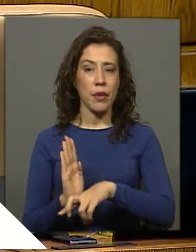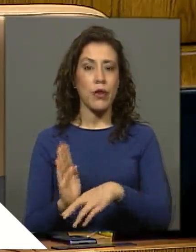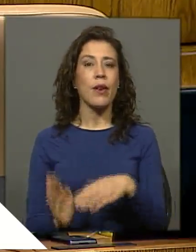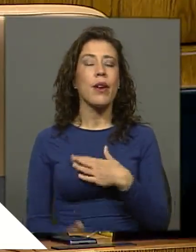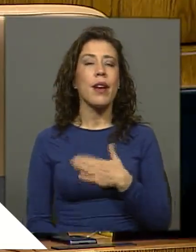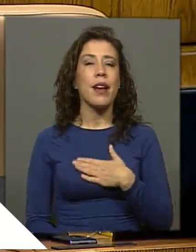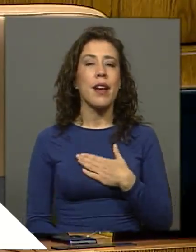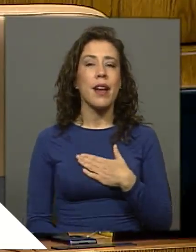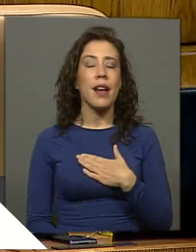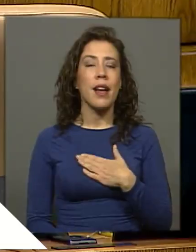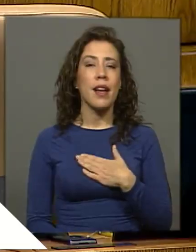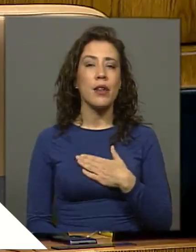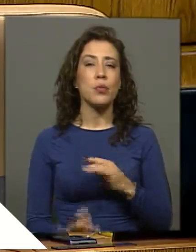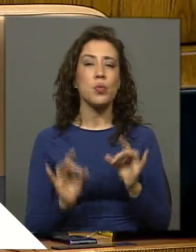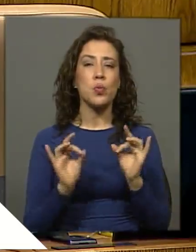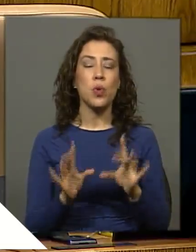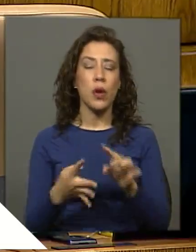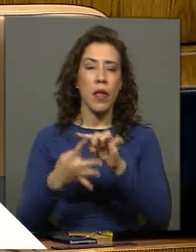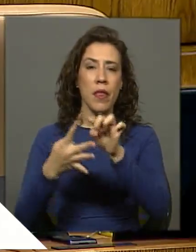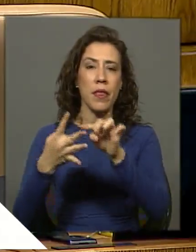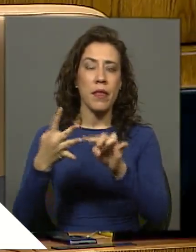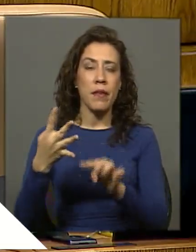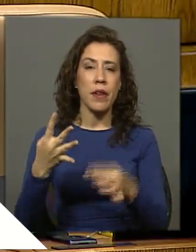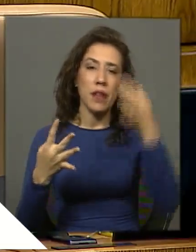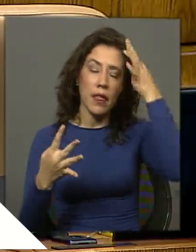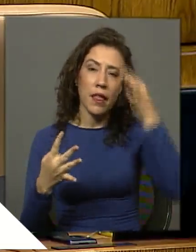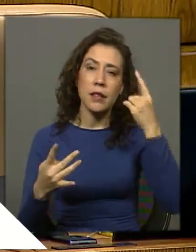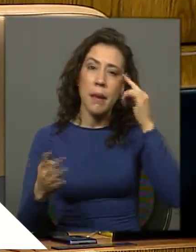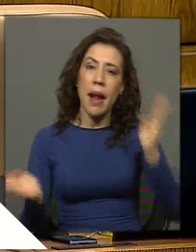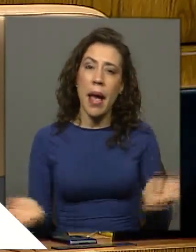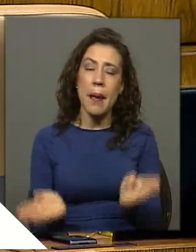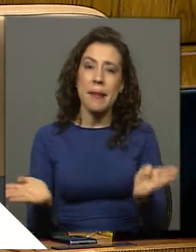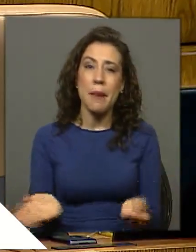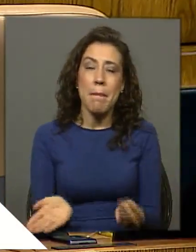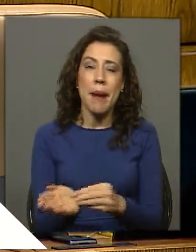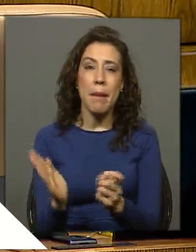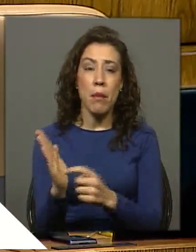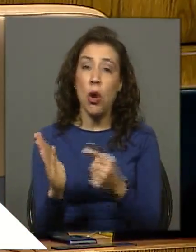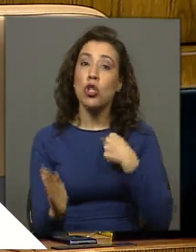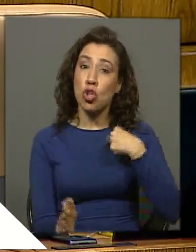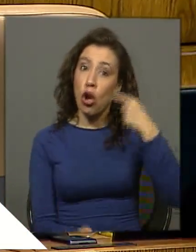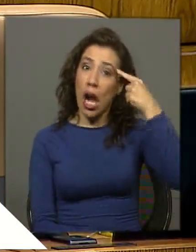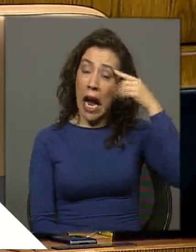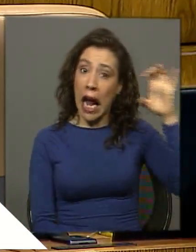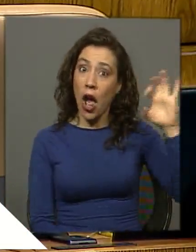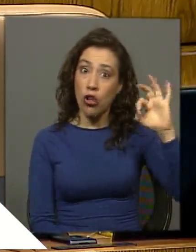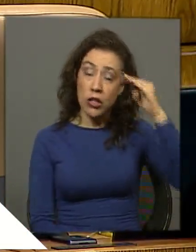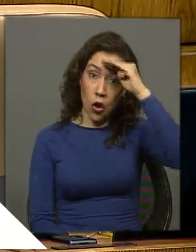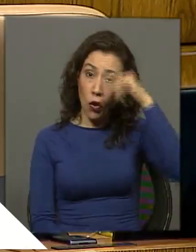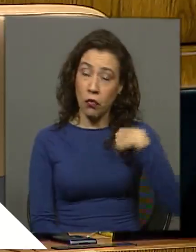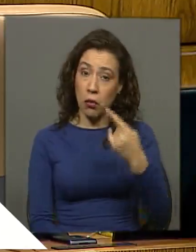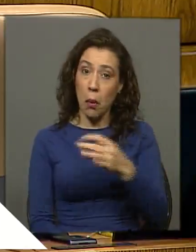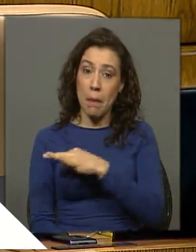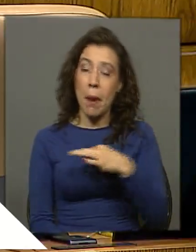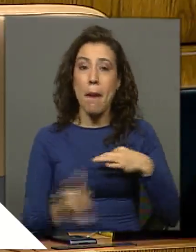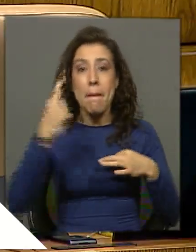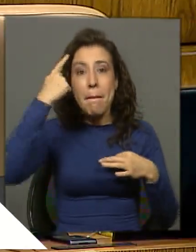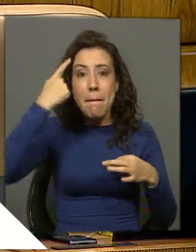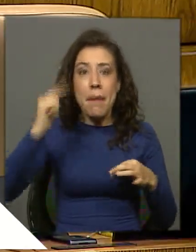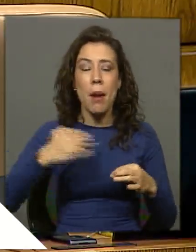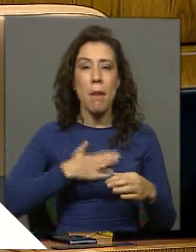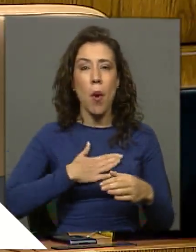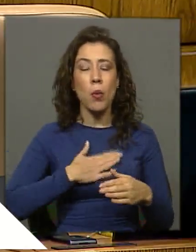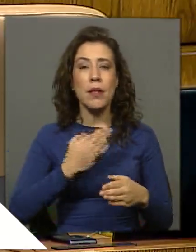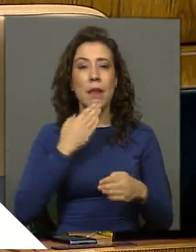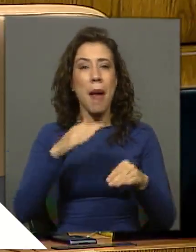busca es establecer un conjunto de medidas para impulsar la productividad yo le creo al ministro sin embargo me gustaría que